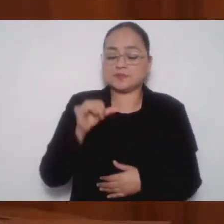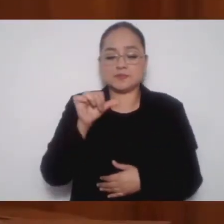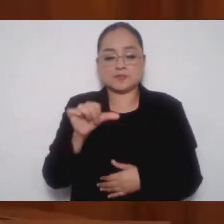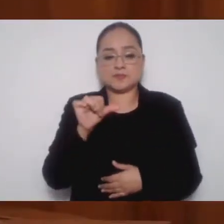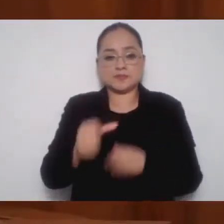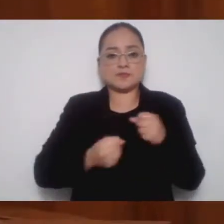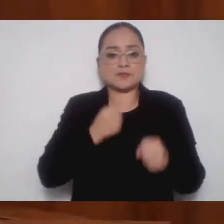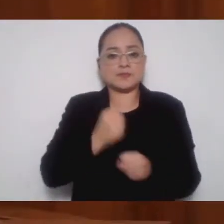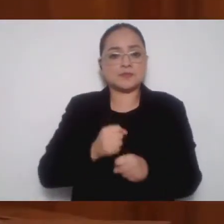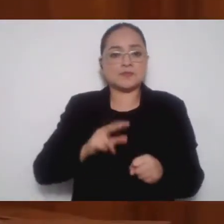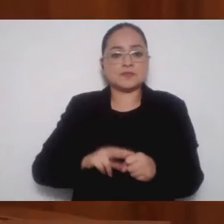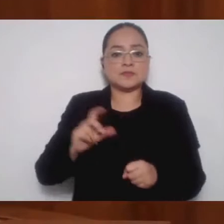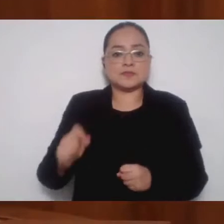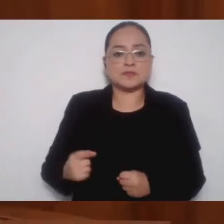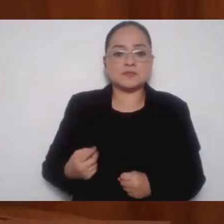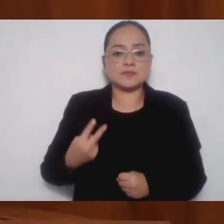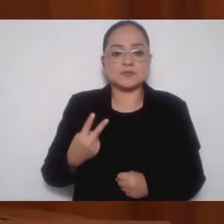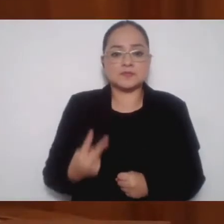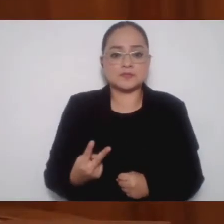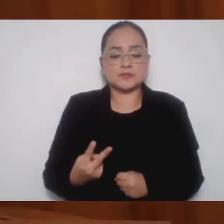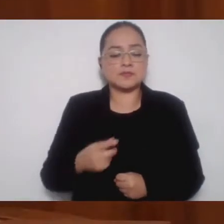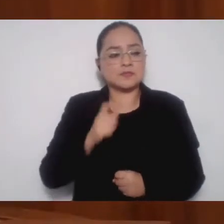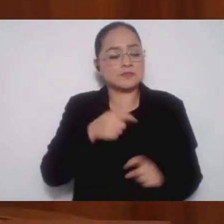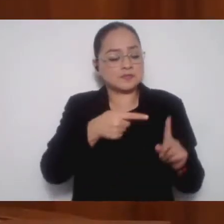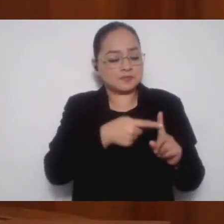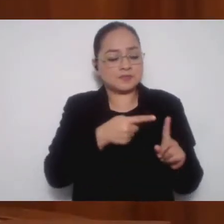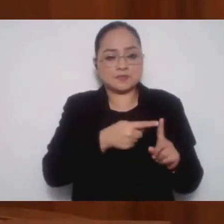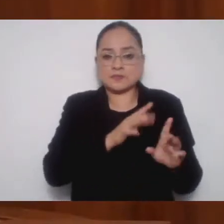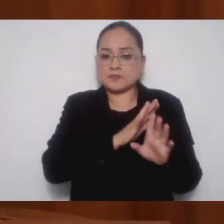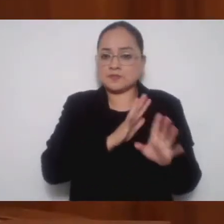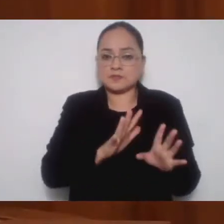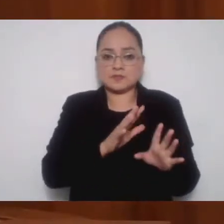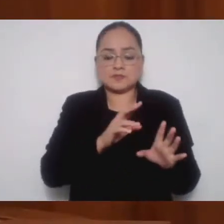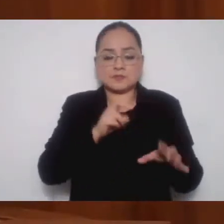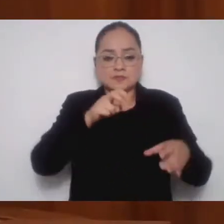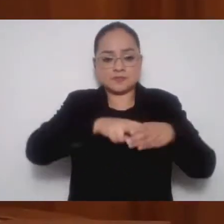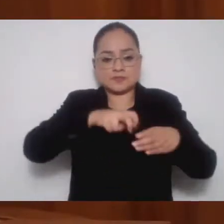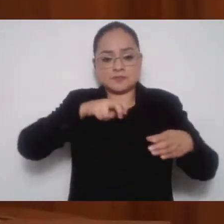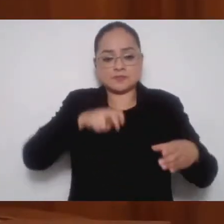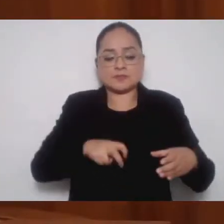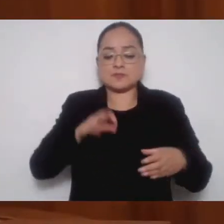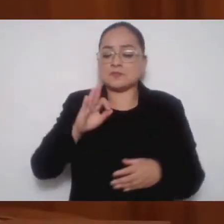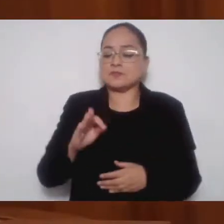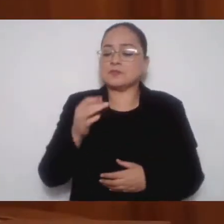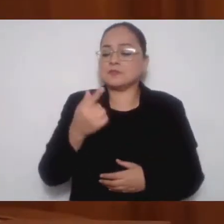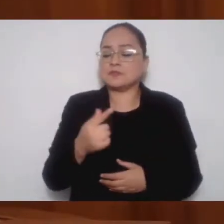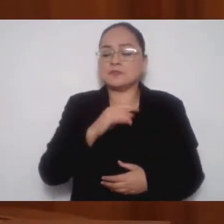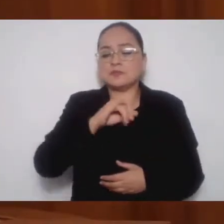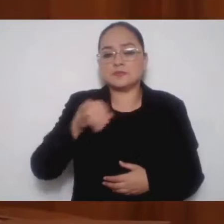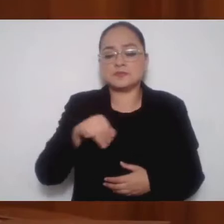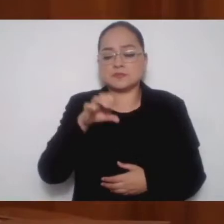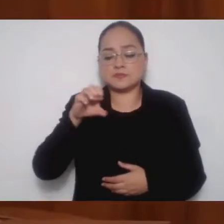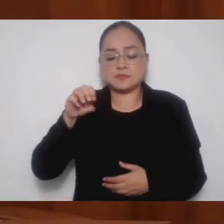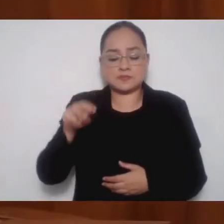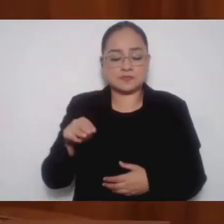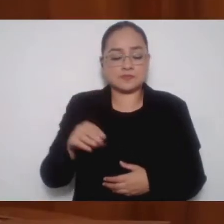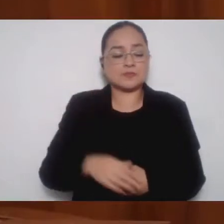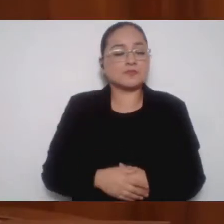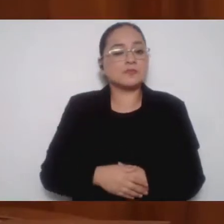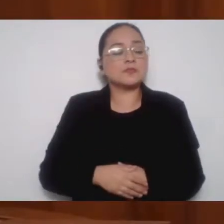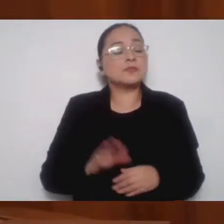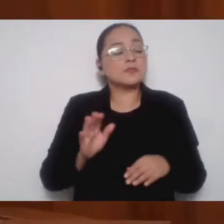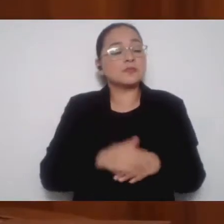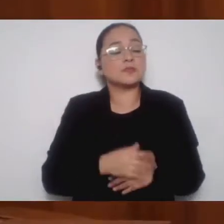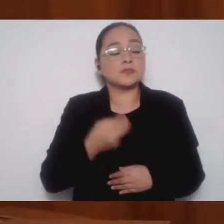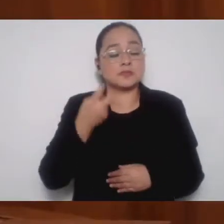del 2022 se dio la ausencia definitiva del fiscal general de justicia, por lo que,